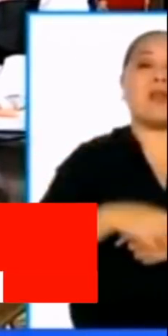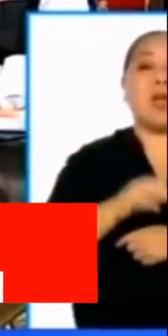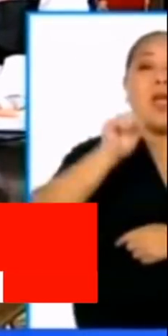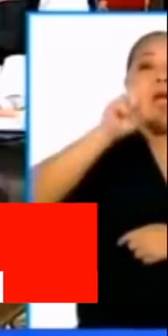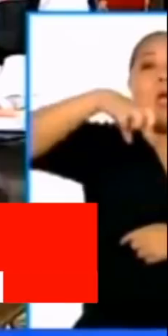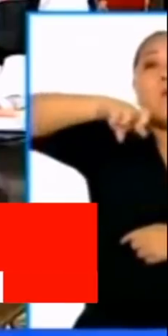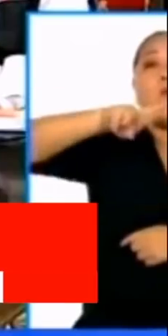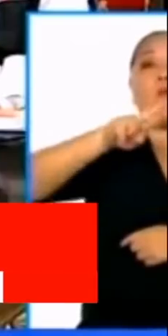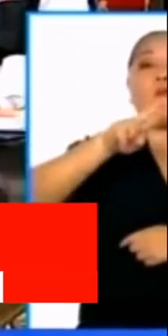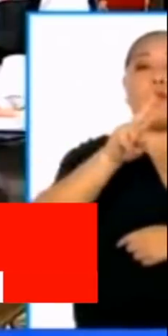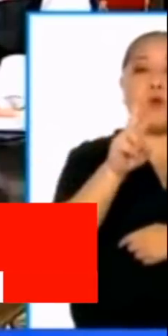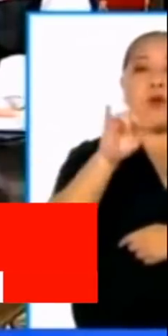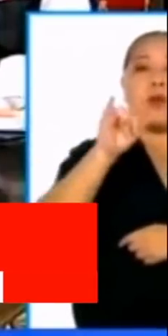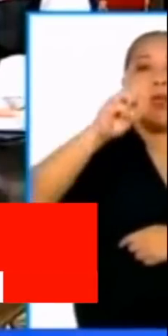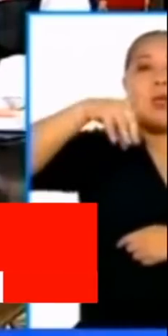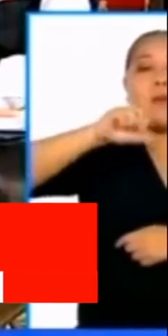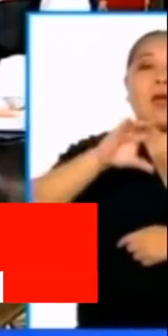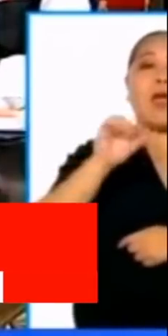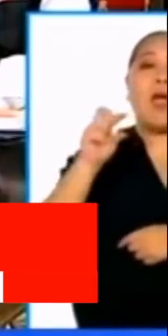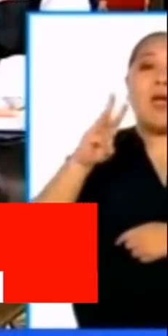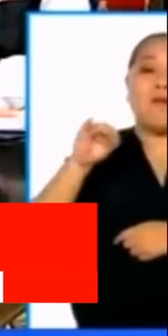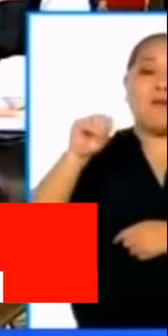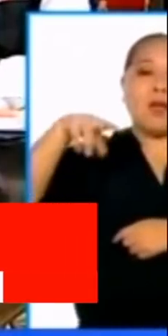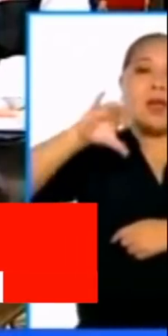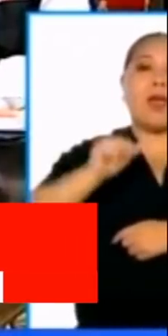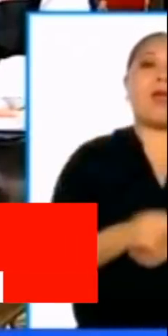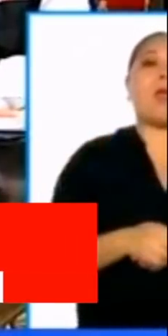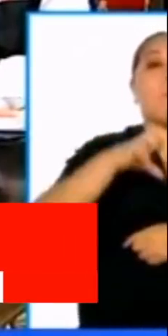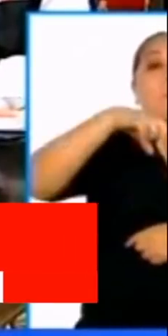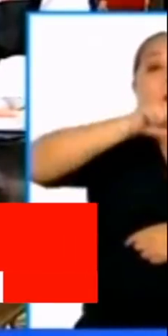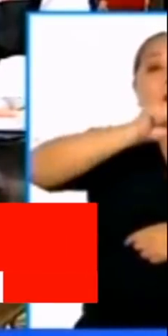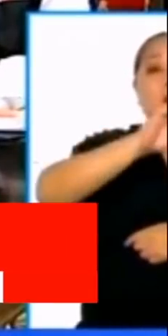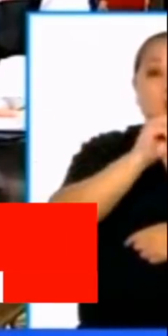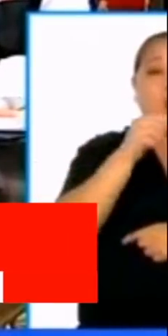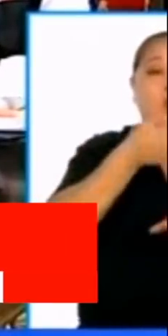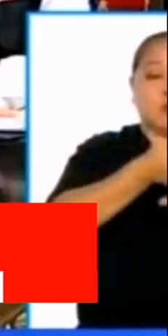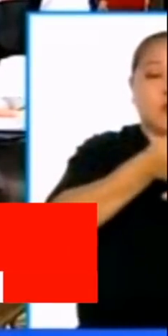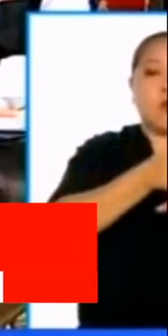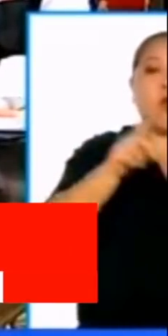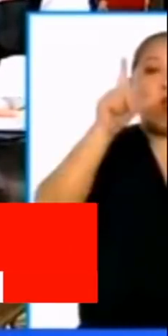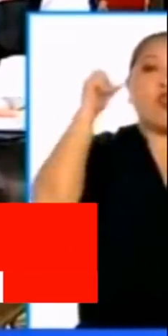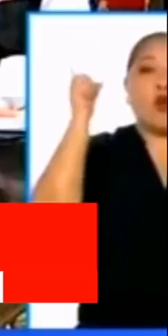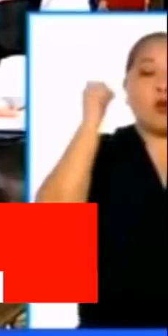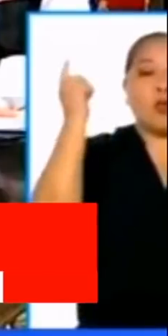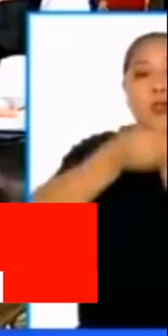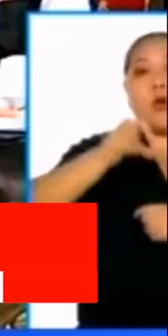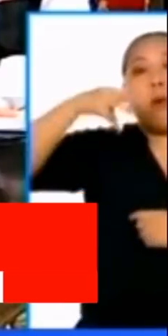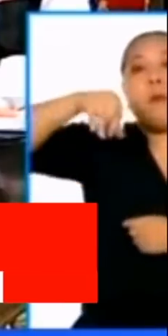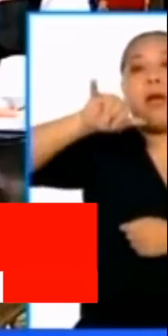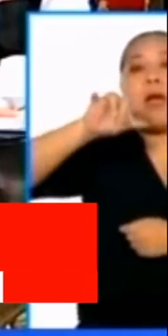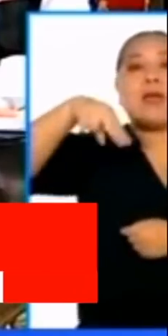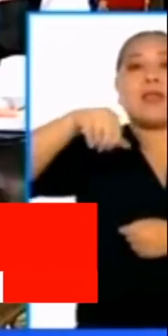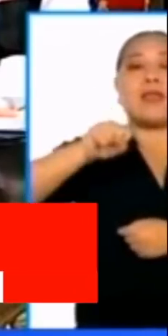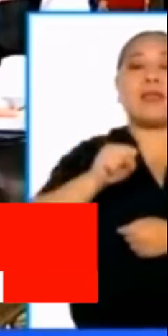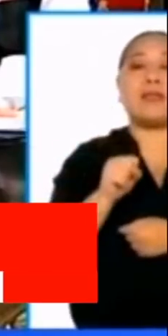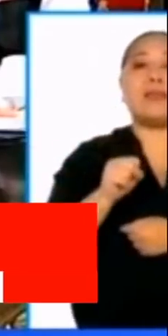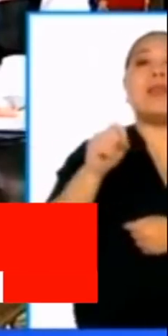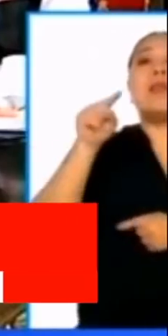Santa. En Apurímac, Abancay. En Pasco, la provincia de Pasco. En Loreto, las provincias